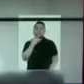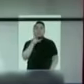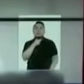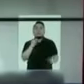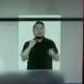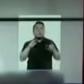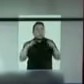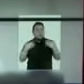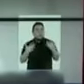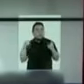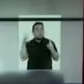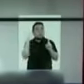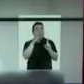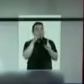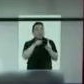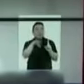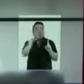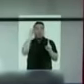Butters.